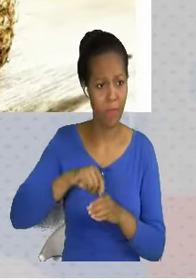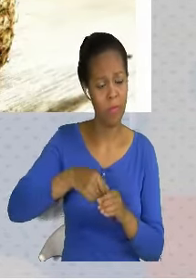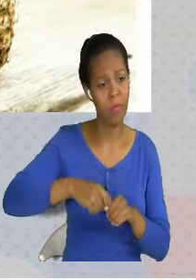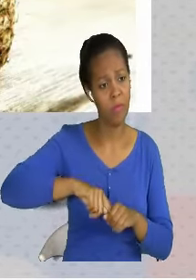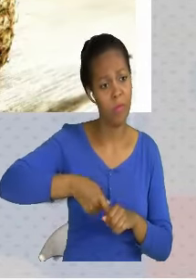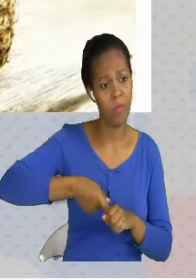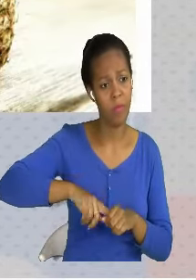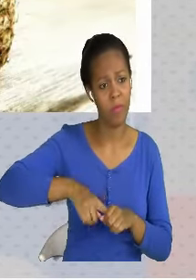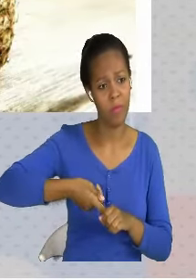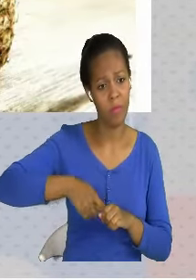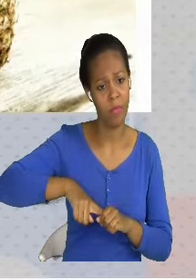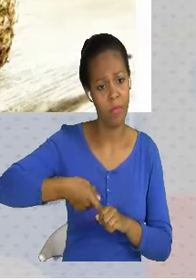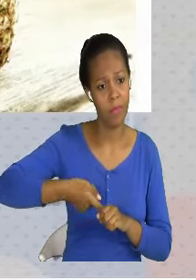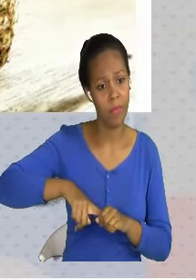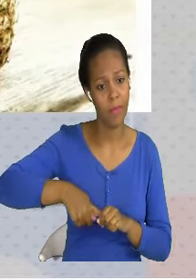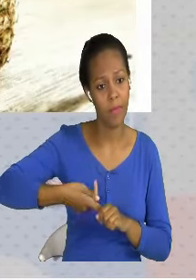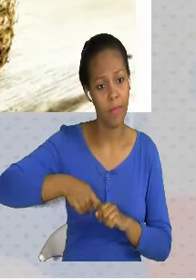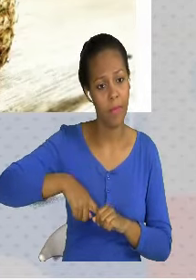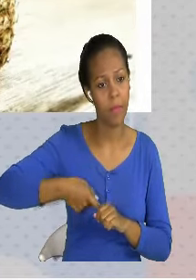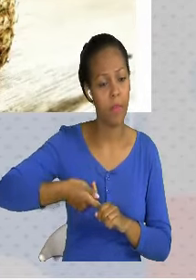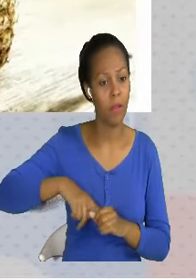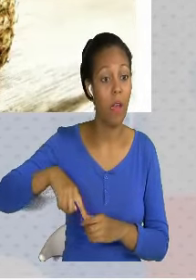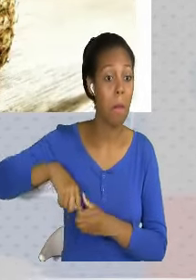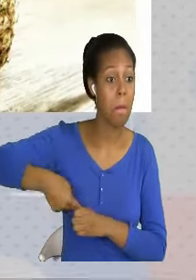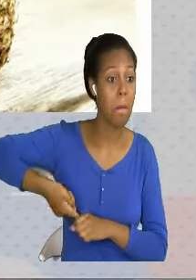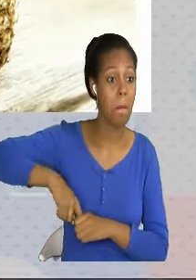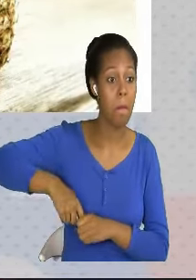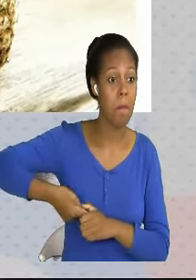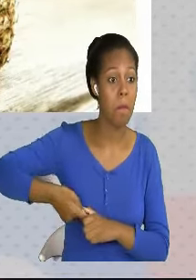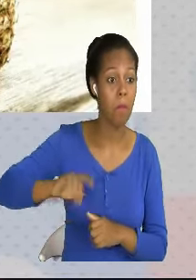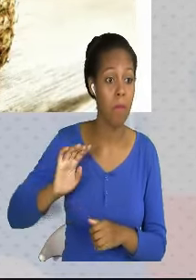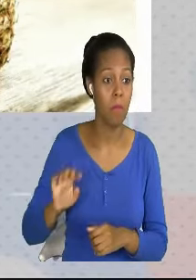dedo y le vas dando vuelticas.